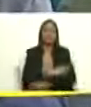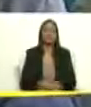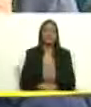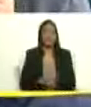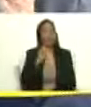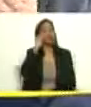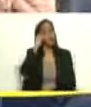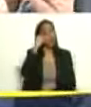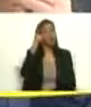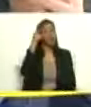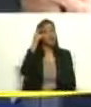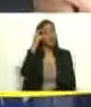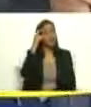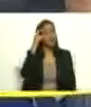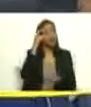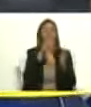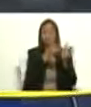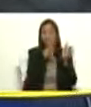nauseabunda